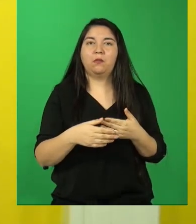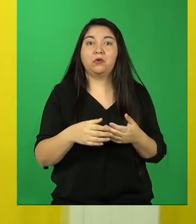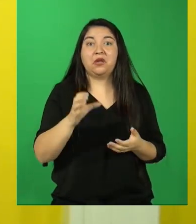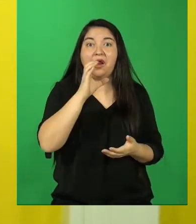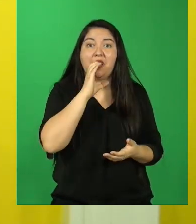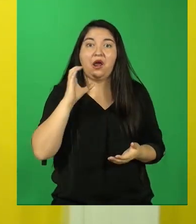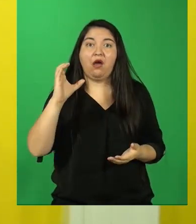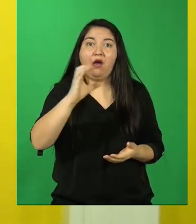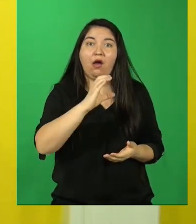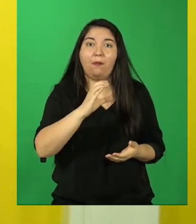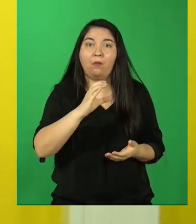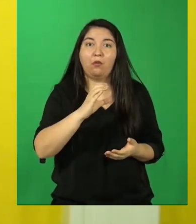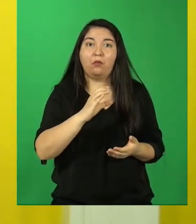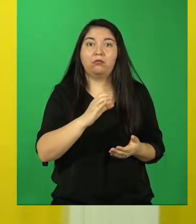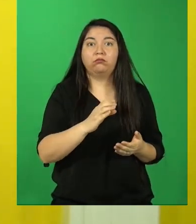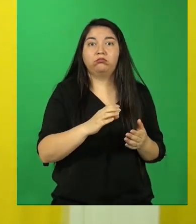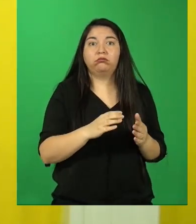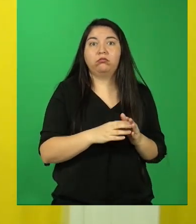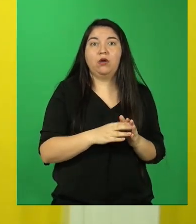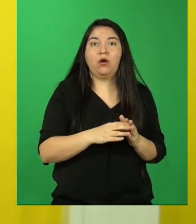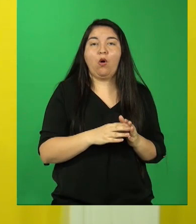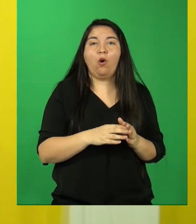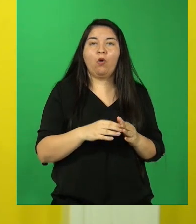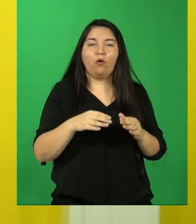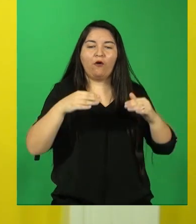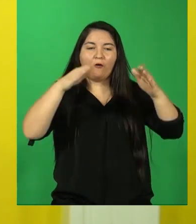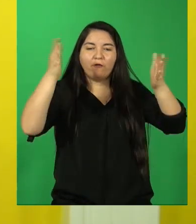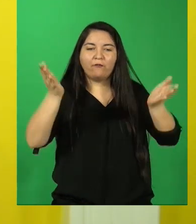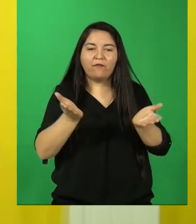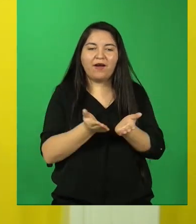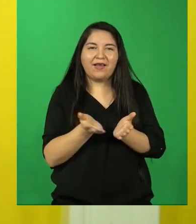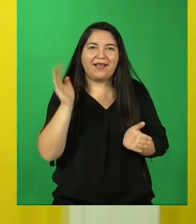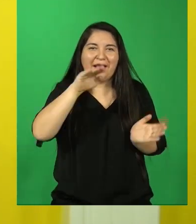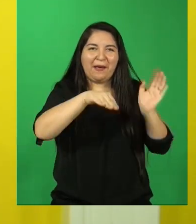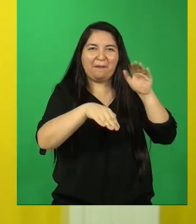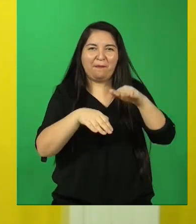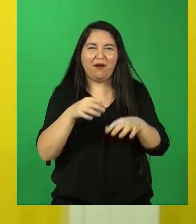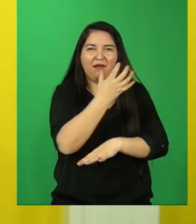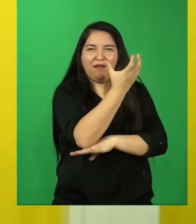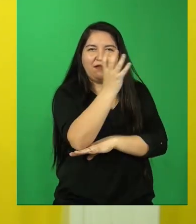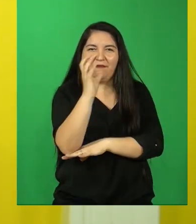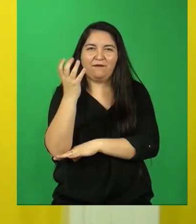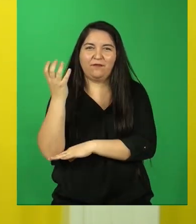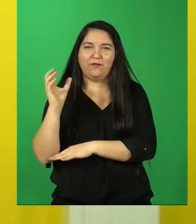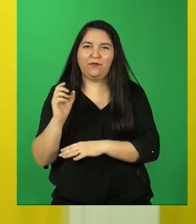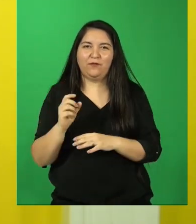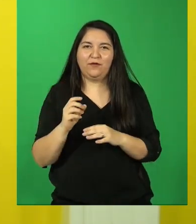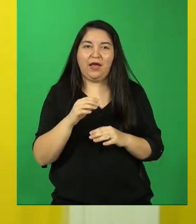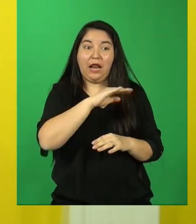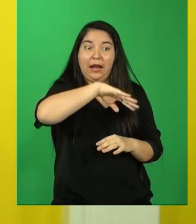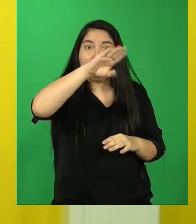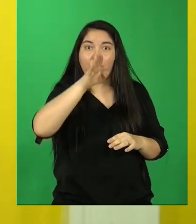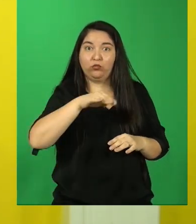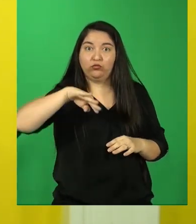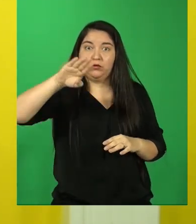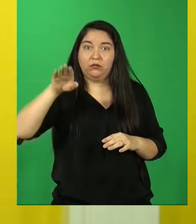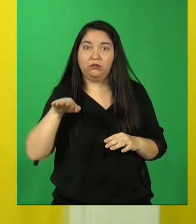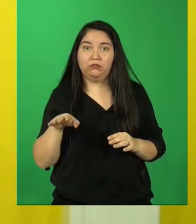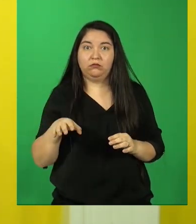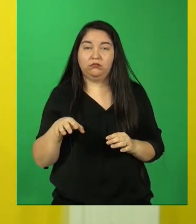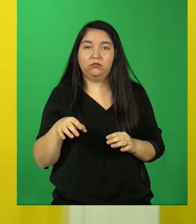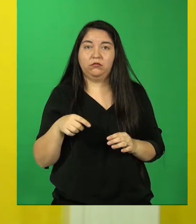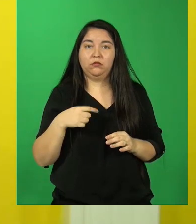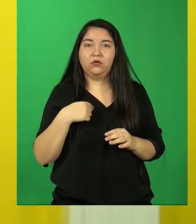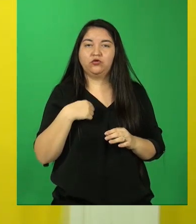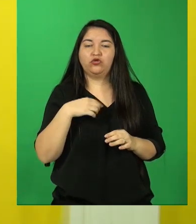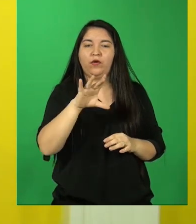campo, en la ciudad, en un valle, en la playa, en el bosque, en la montaña.